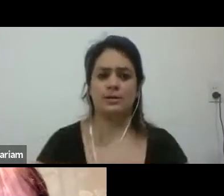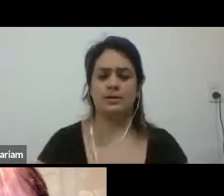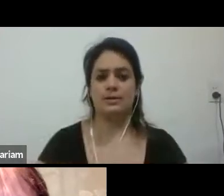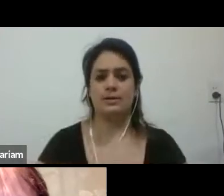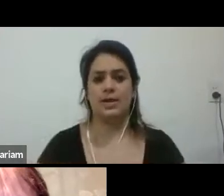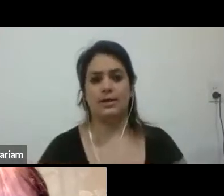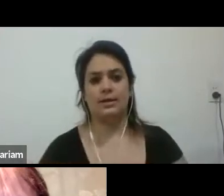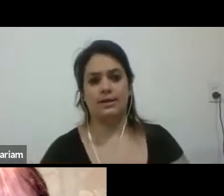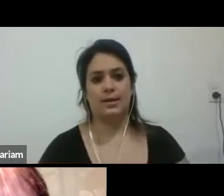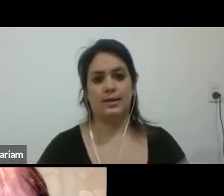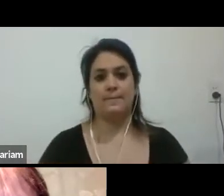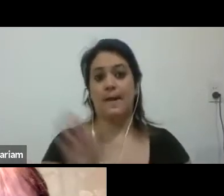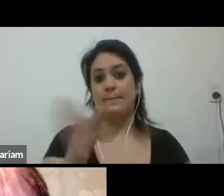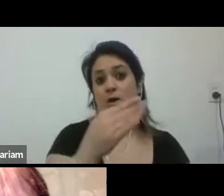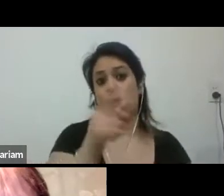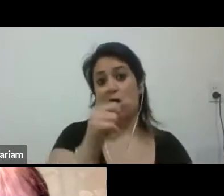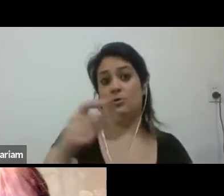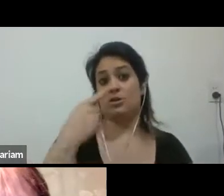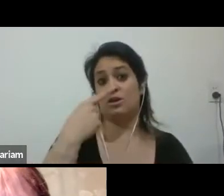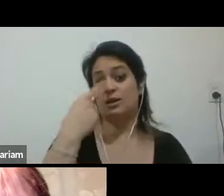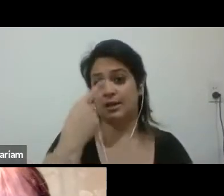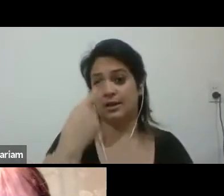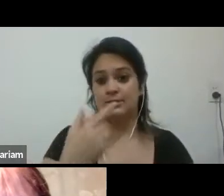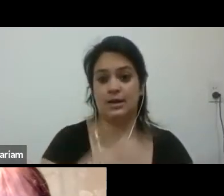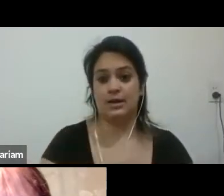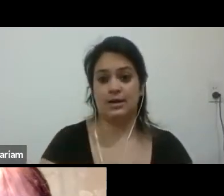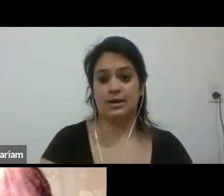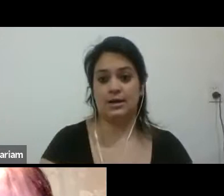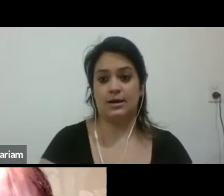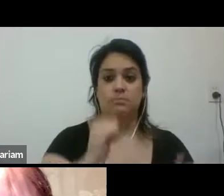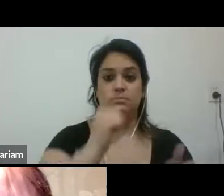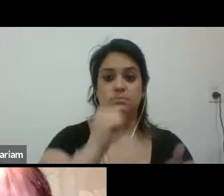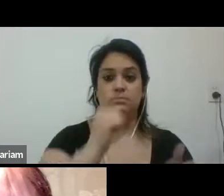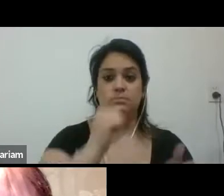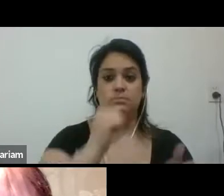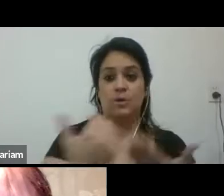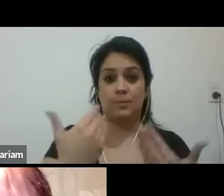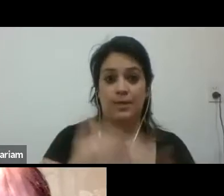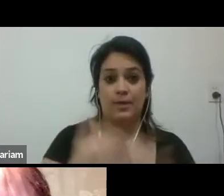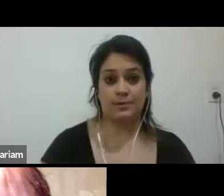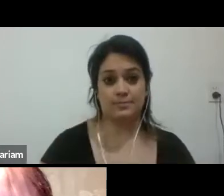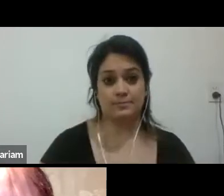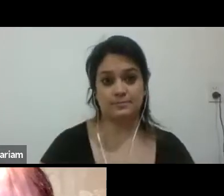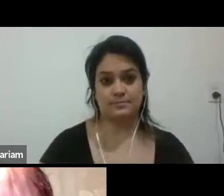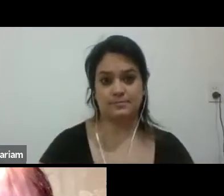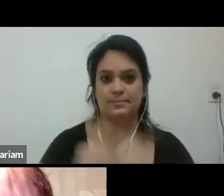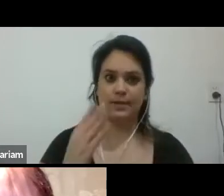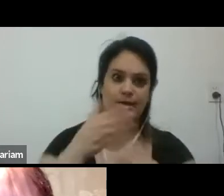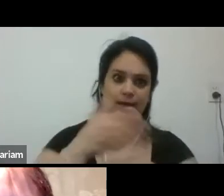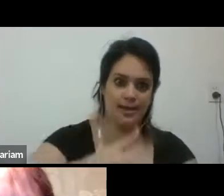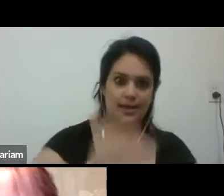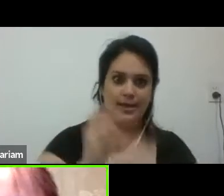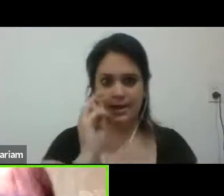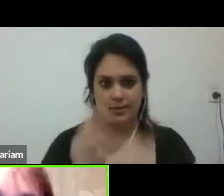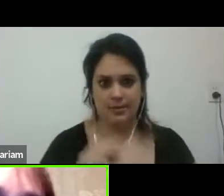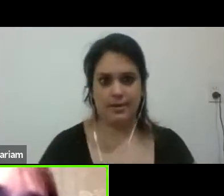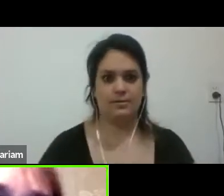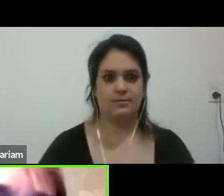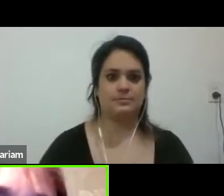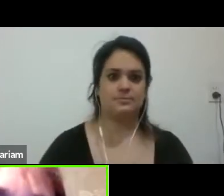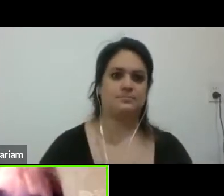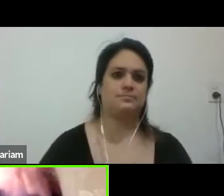para que todos los interesados que están presentes en esta charla puedan ingresar y verlos si